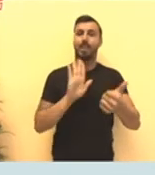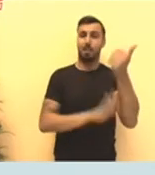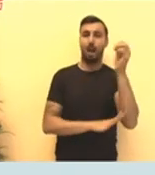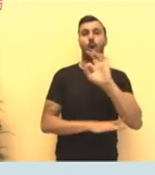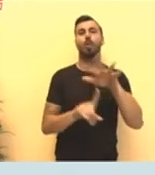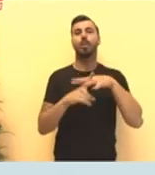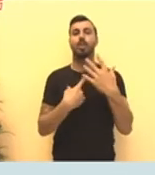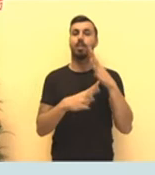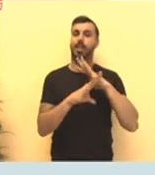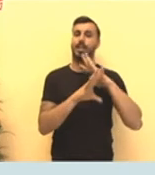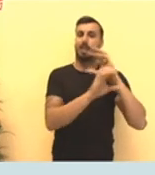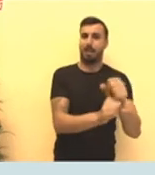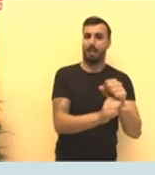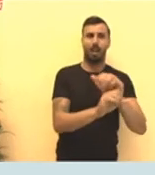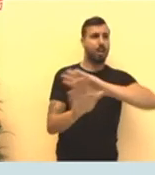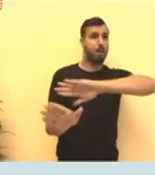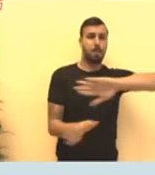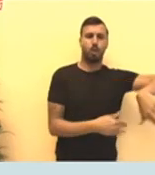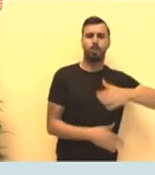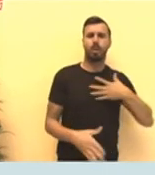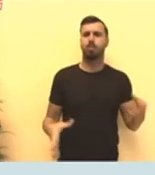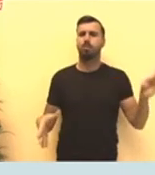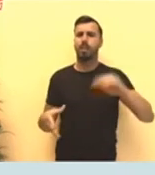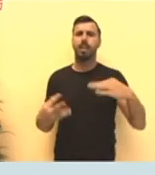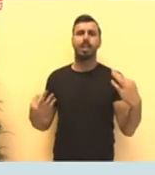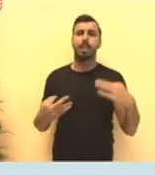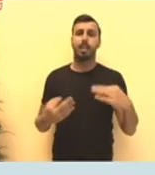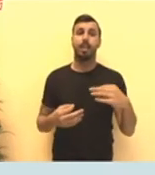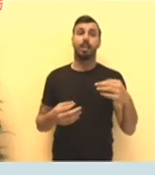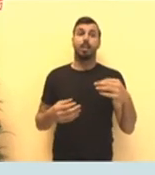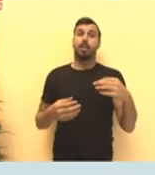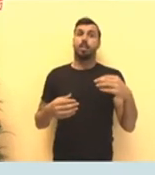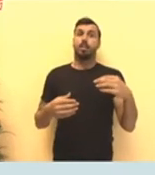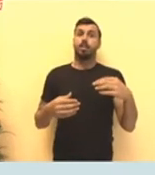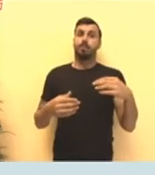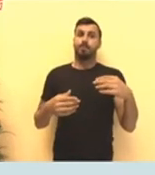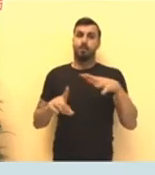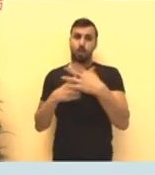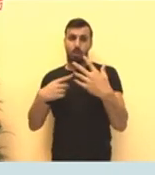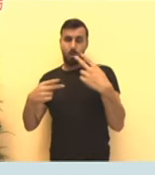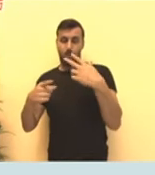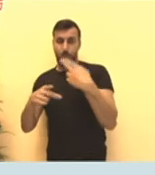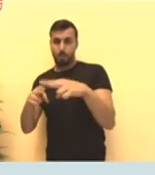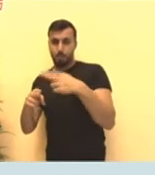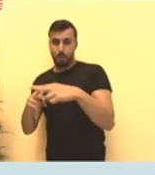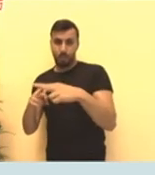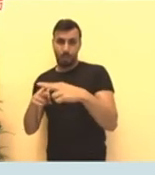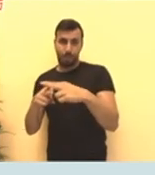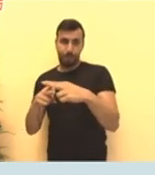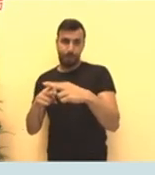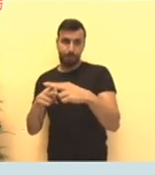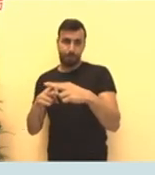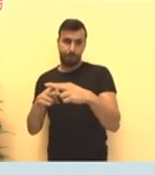en situación de dependencia. Por último, también añadir que las políticas siempre tienen que estar, o deberían de, el